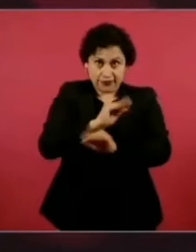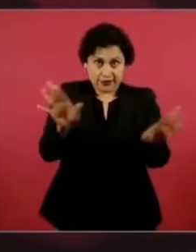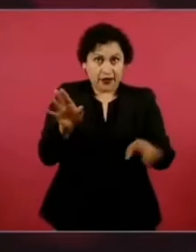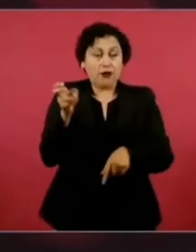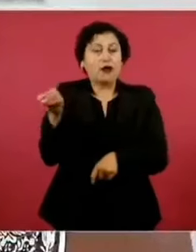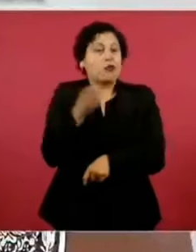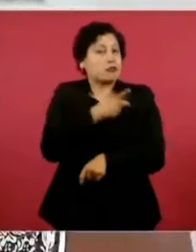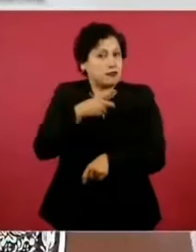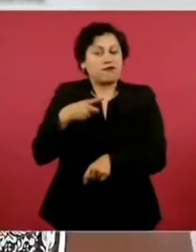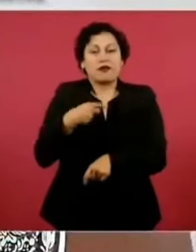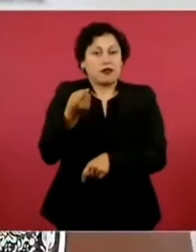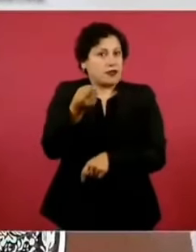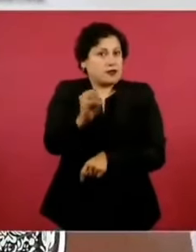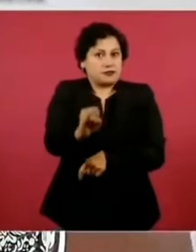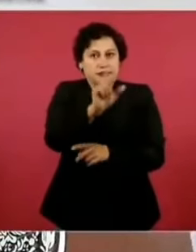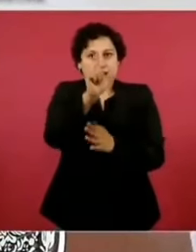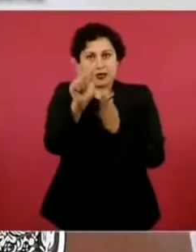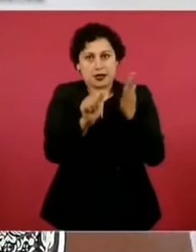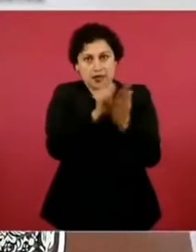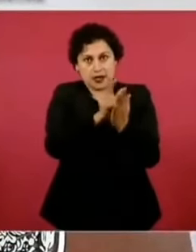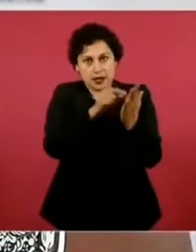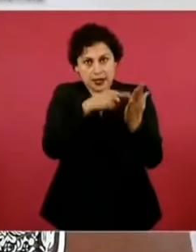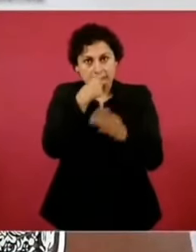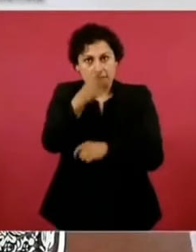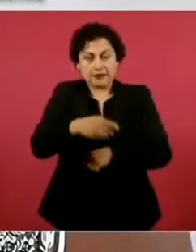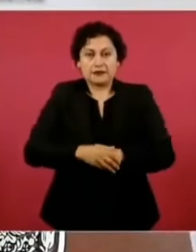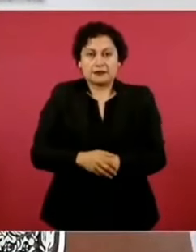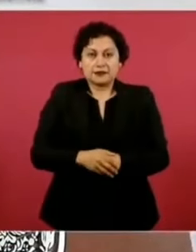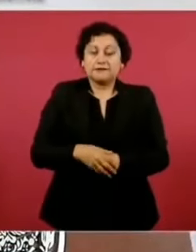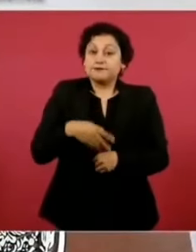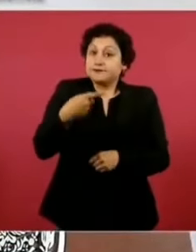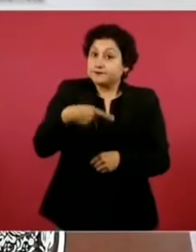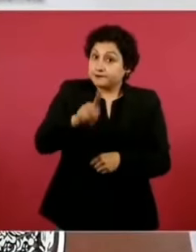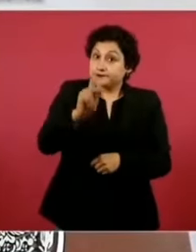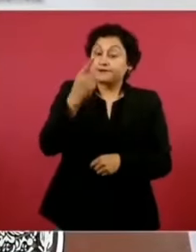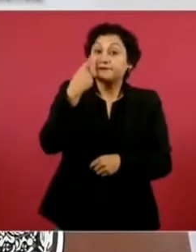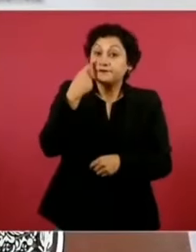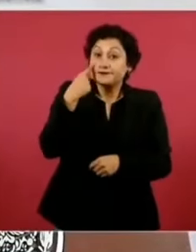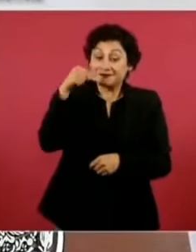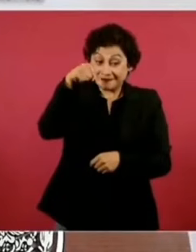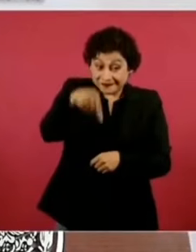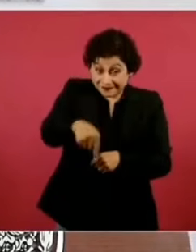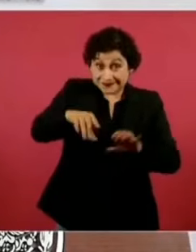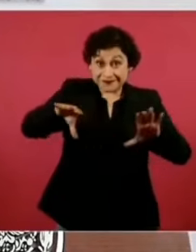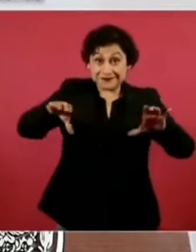ser, nada más que está tan mal el Poder Judicial